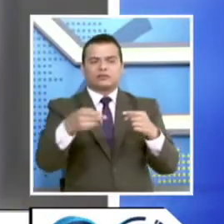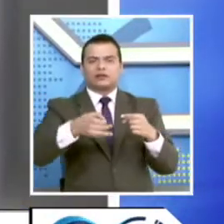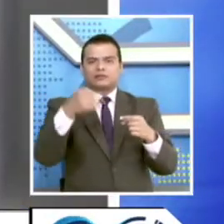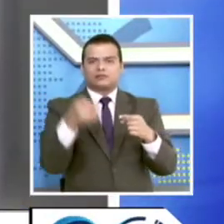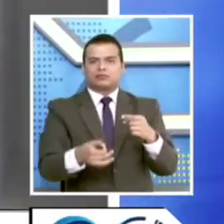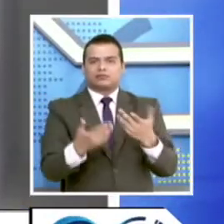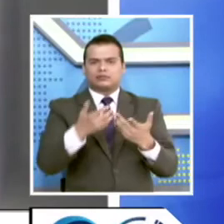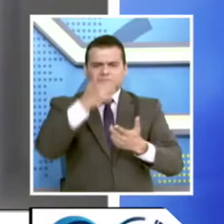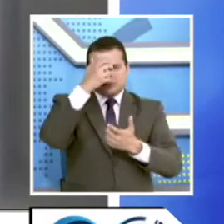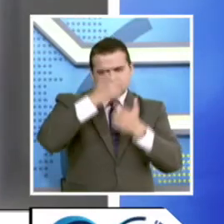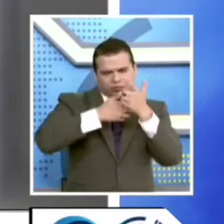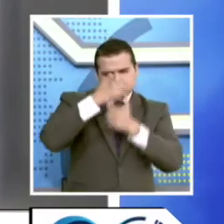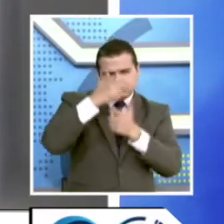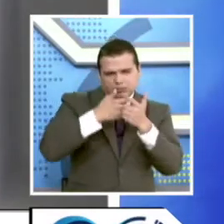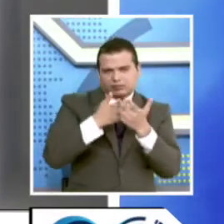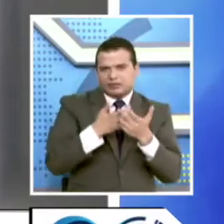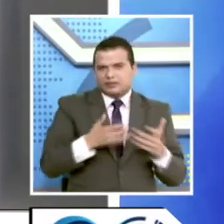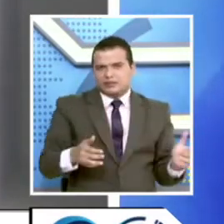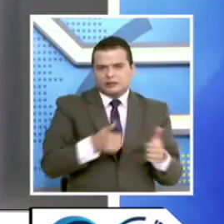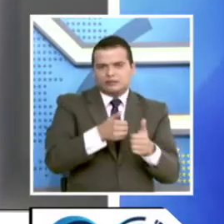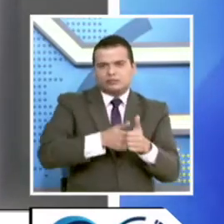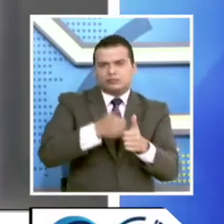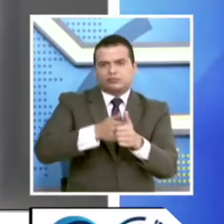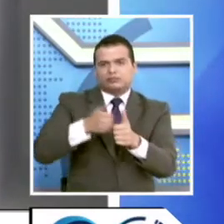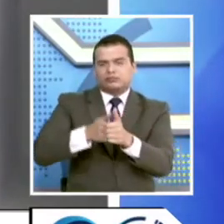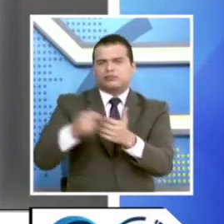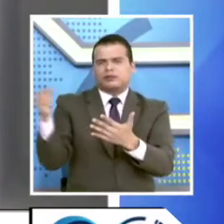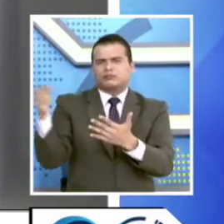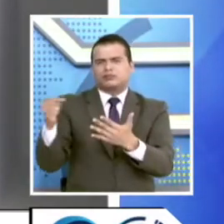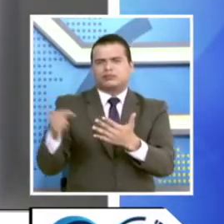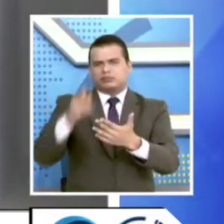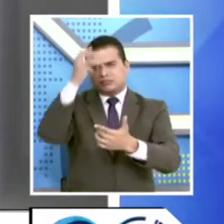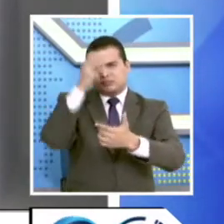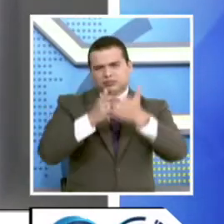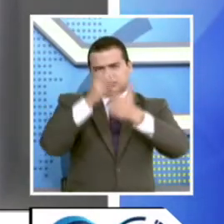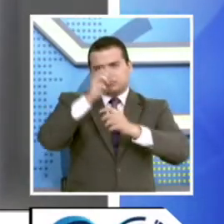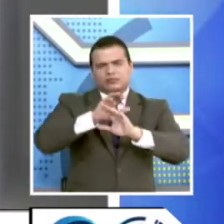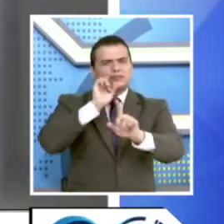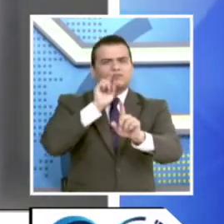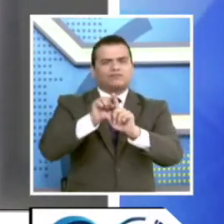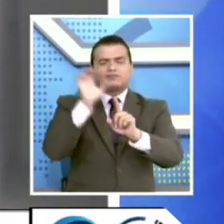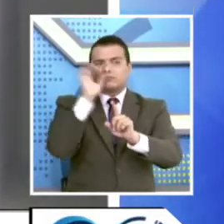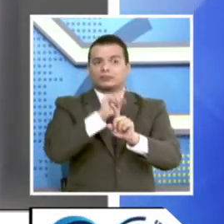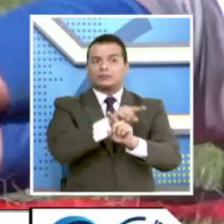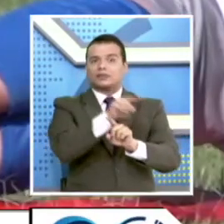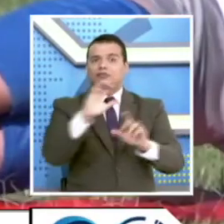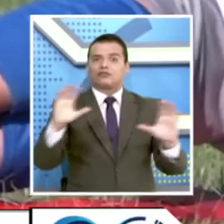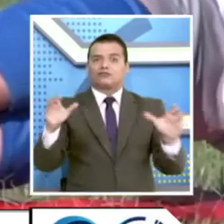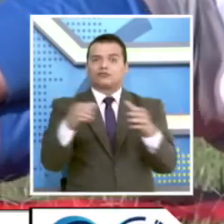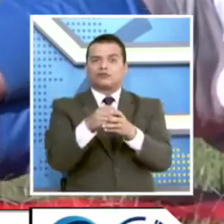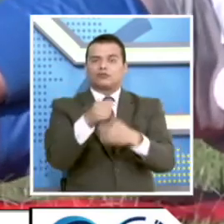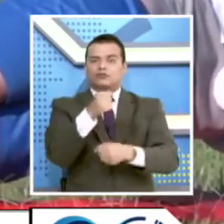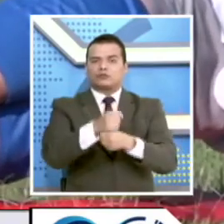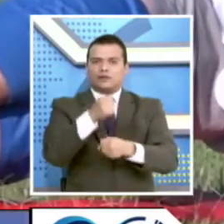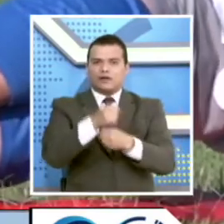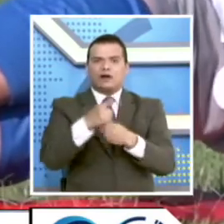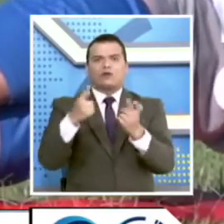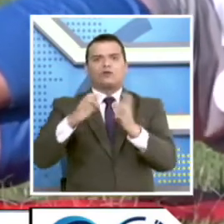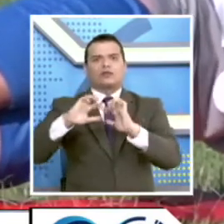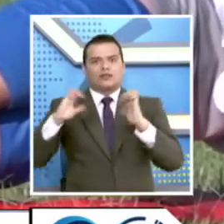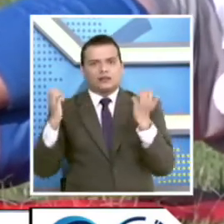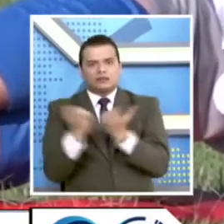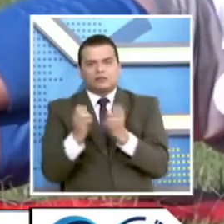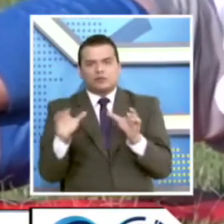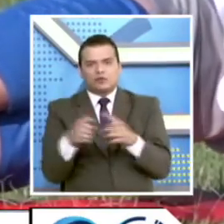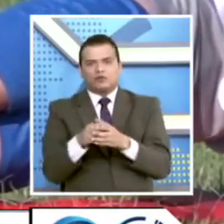pruebas moleculares y otro tipo de exámenes que se necesitan para identificar que ninguno de nuestros deportistas y nuestro personal de